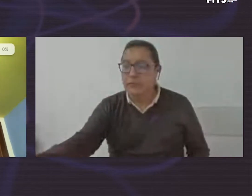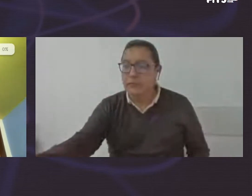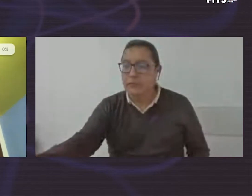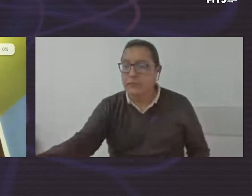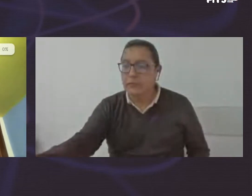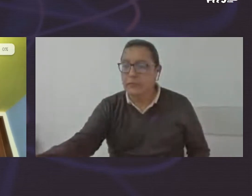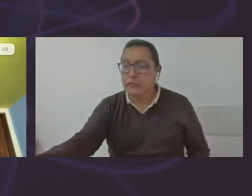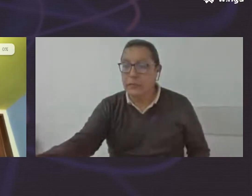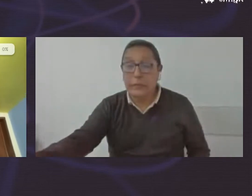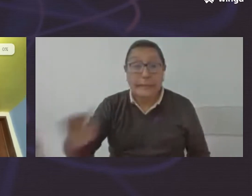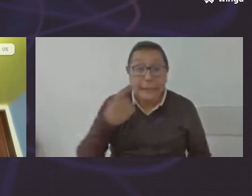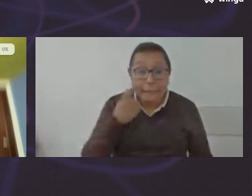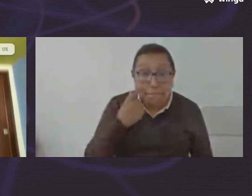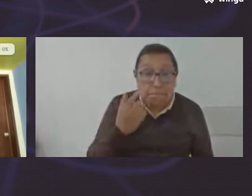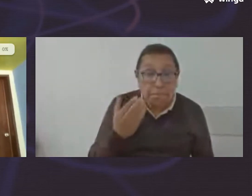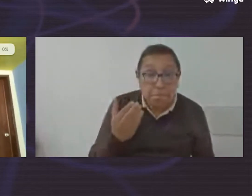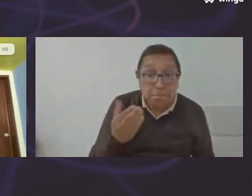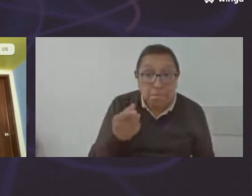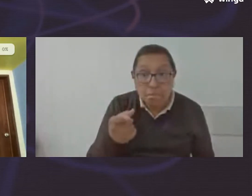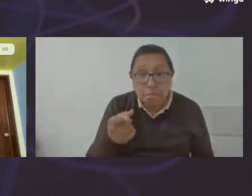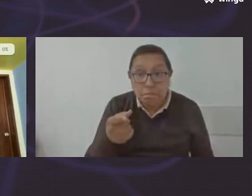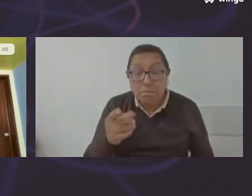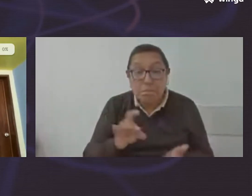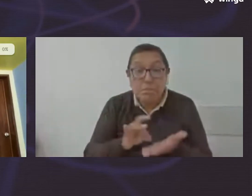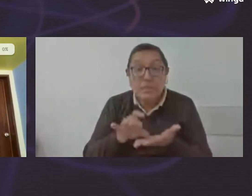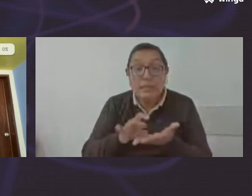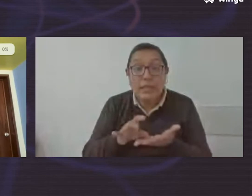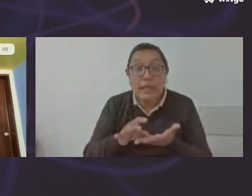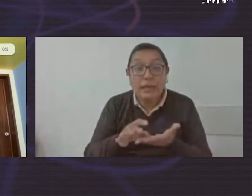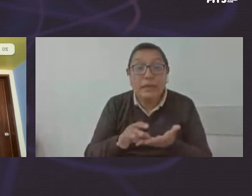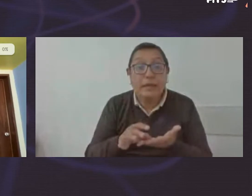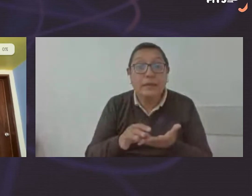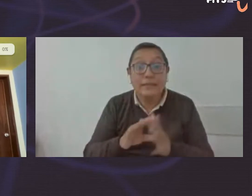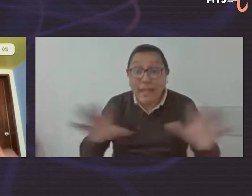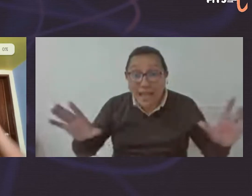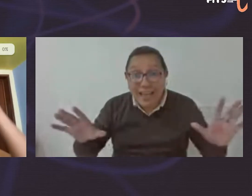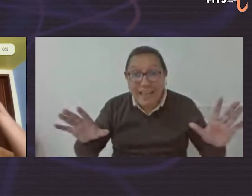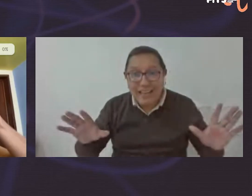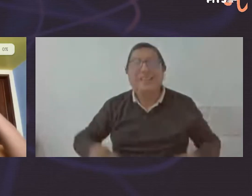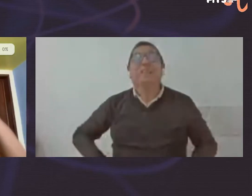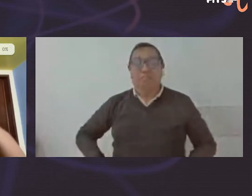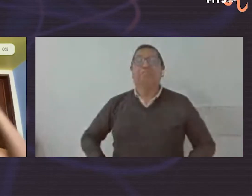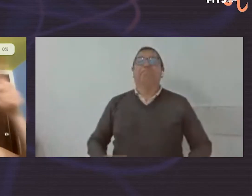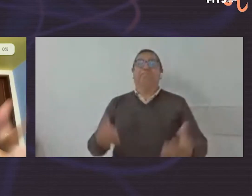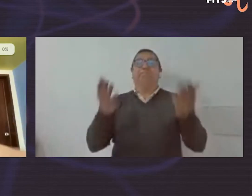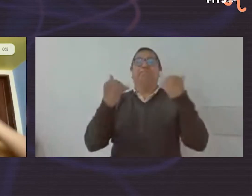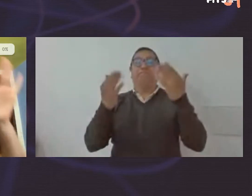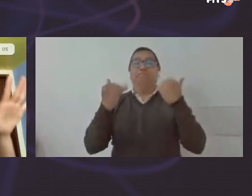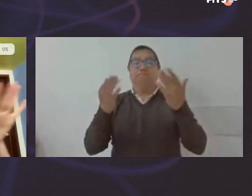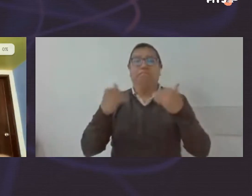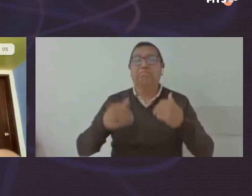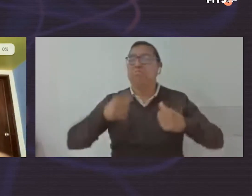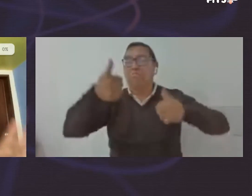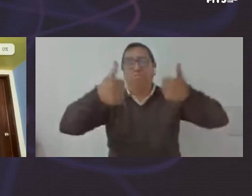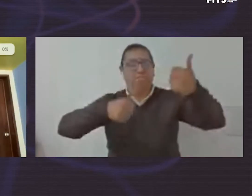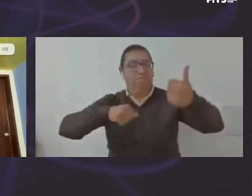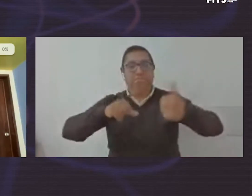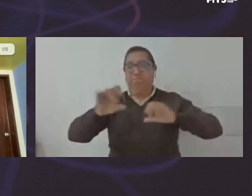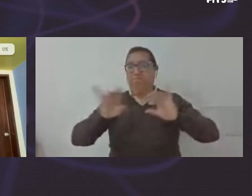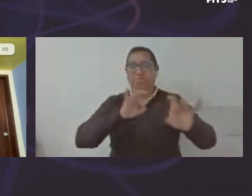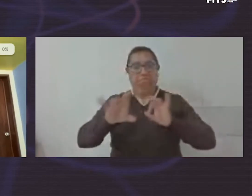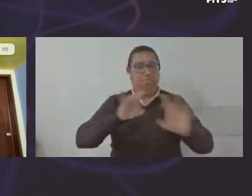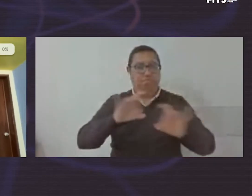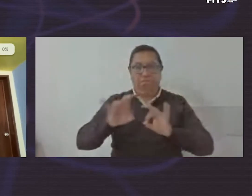en el chat. Listo. Quiero leerlos en el chat. Dedito, mano, comenten lo que